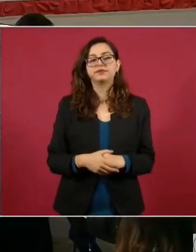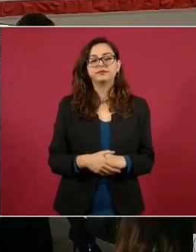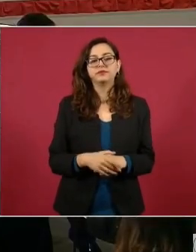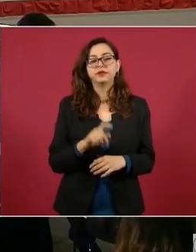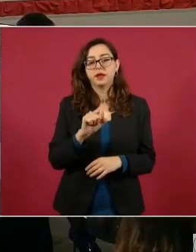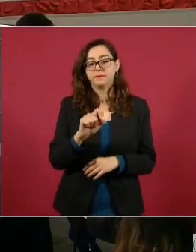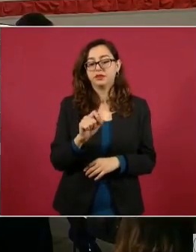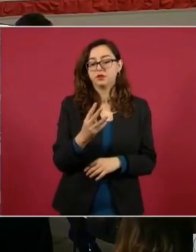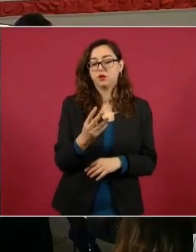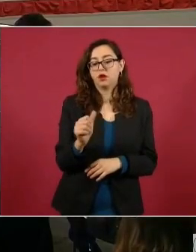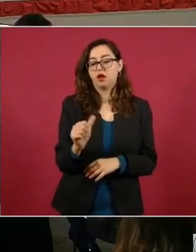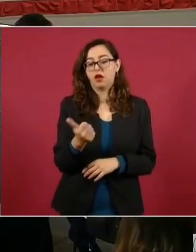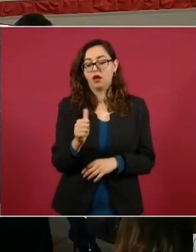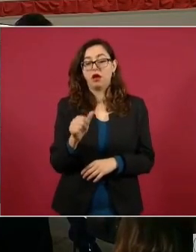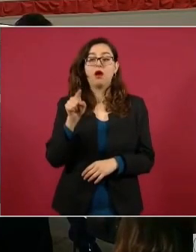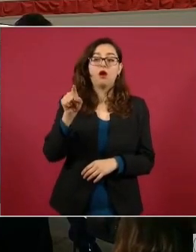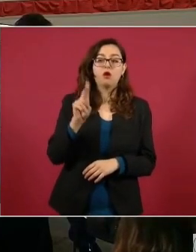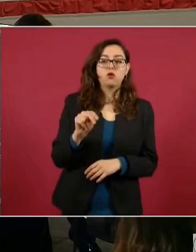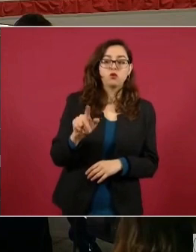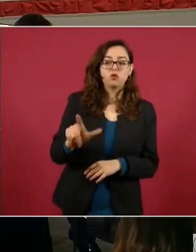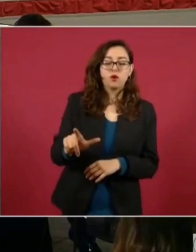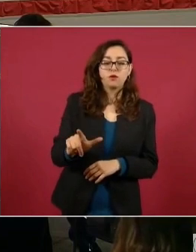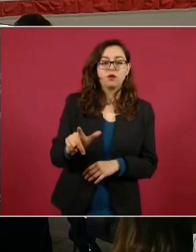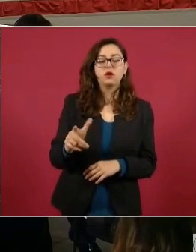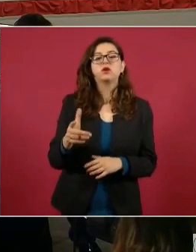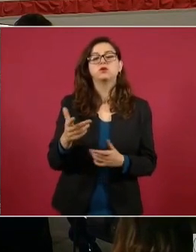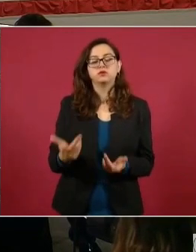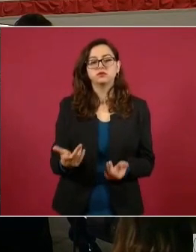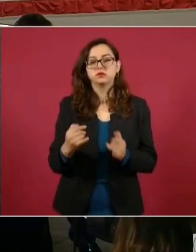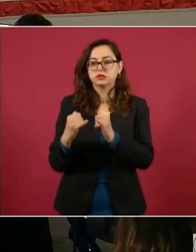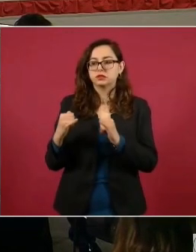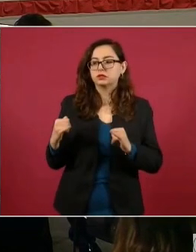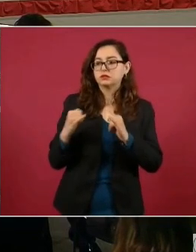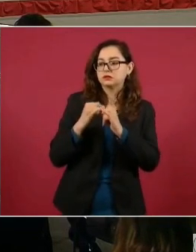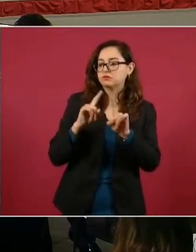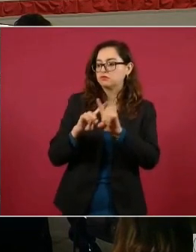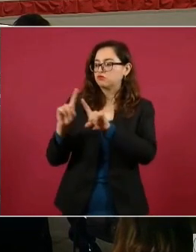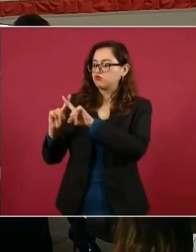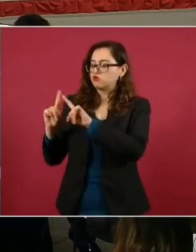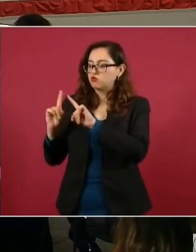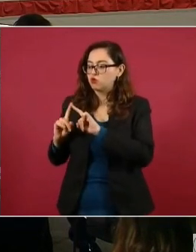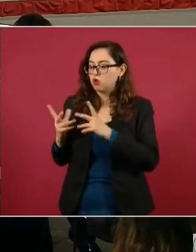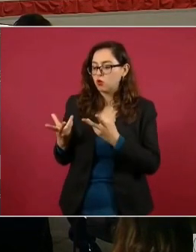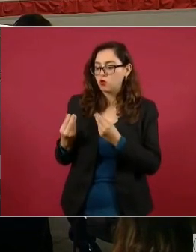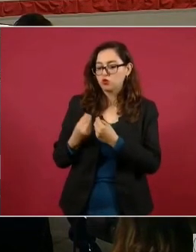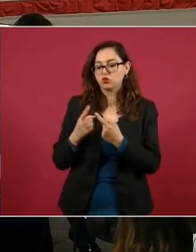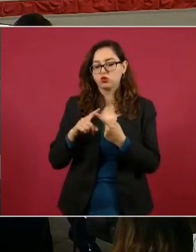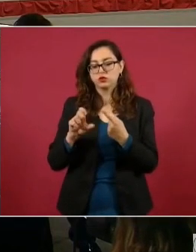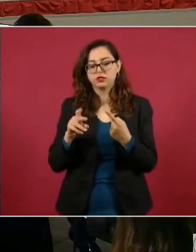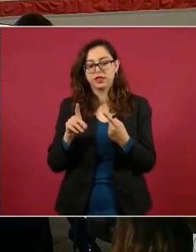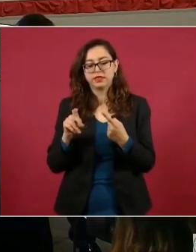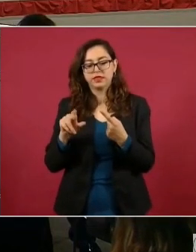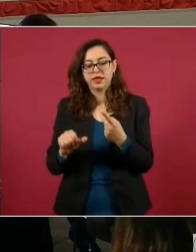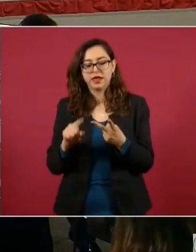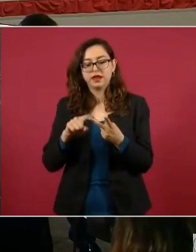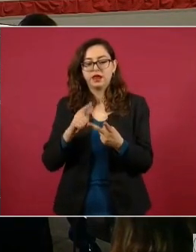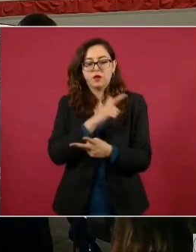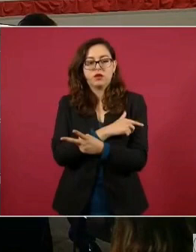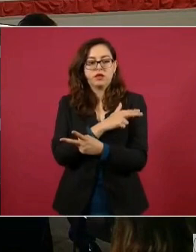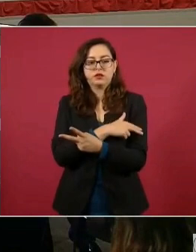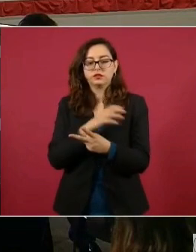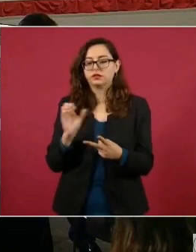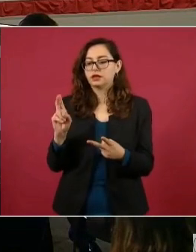león con todo un apoyo importante de varias instituciones en las que está la sedena guardia nacional gn y policía estatal